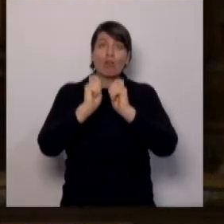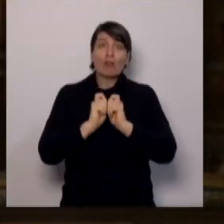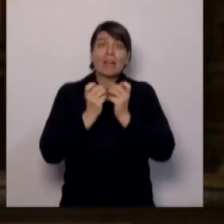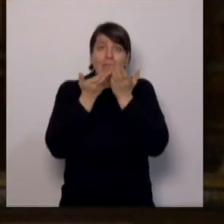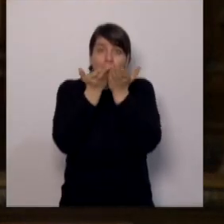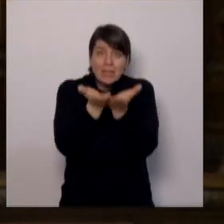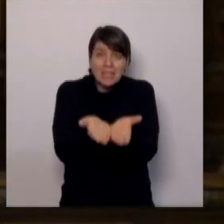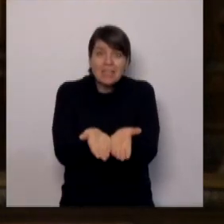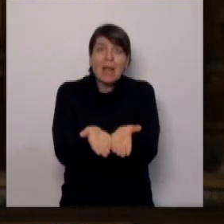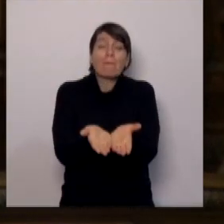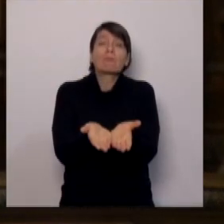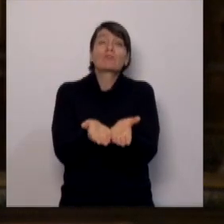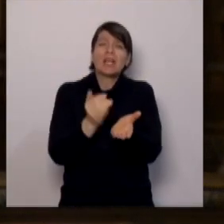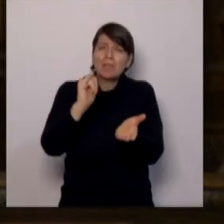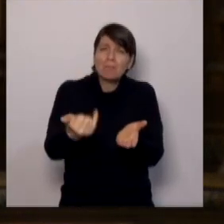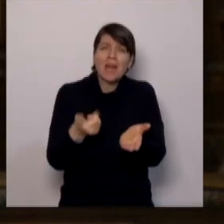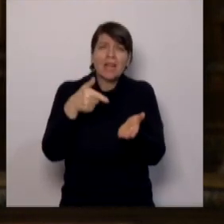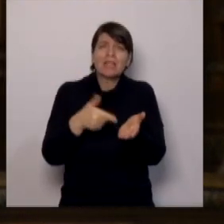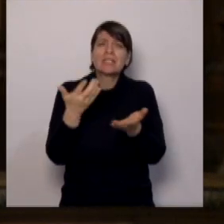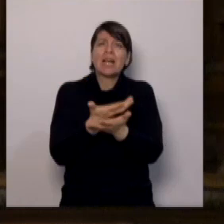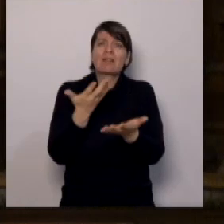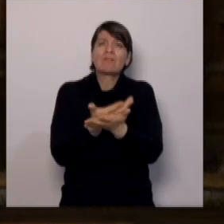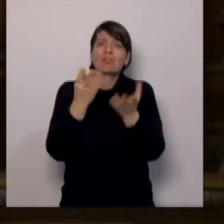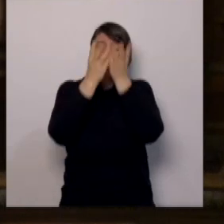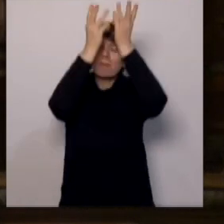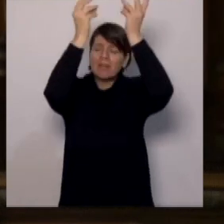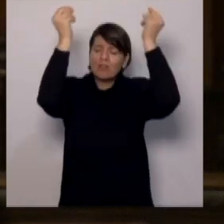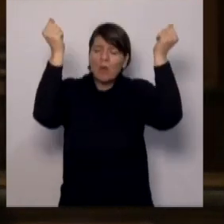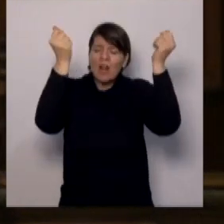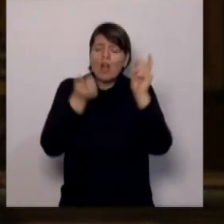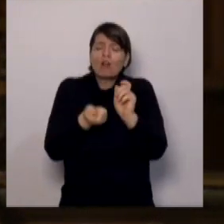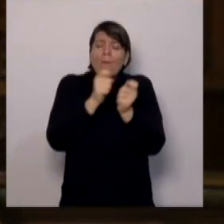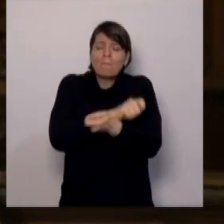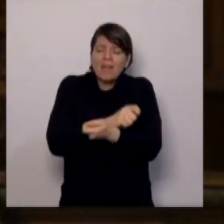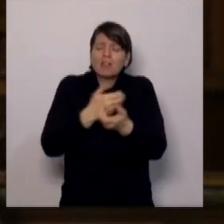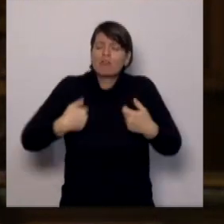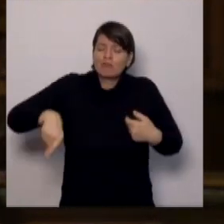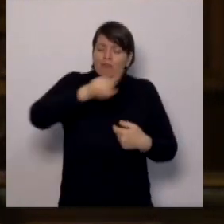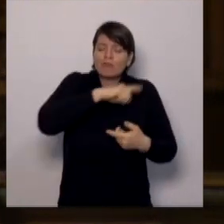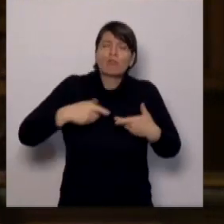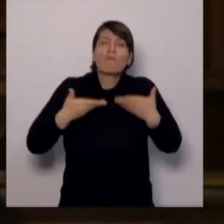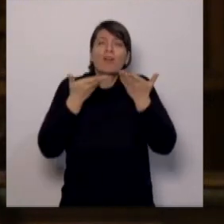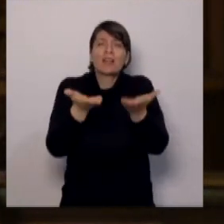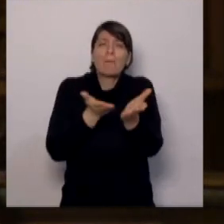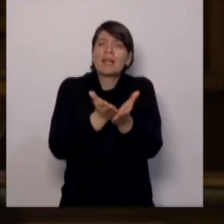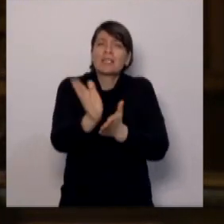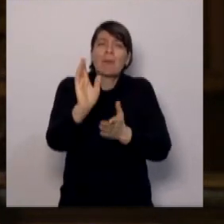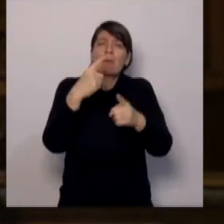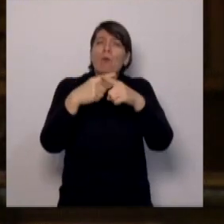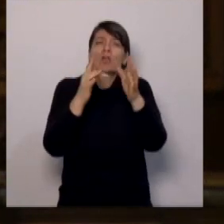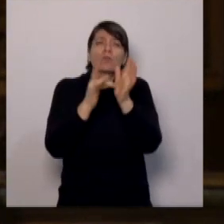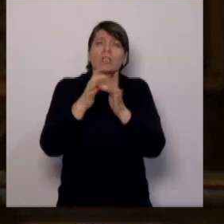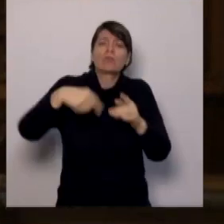Santifica los dones que te presentamos, Señor, y al aceptar este sacrificio espiritual, conviértenos en ofrenda eterna